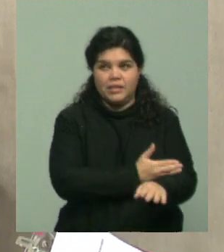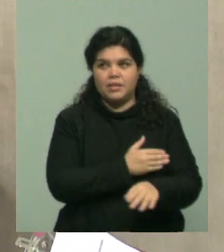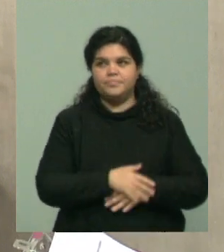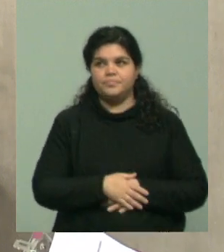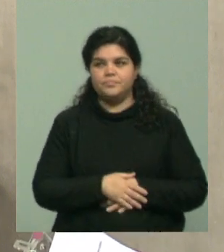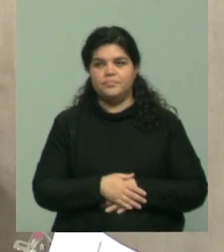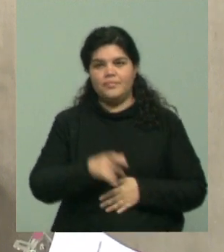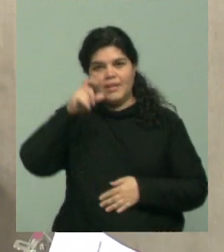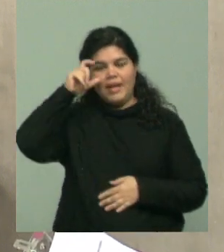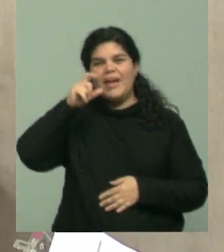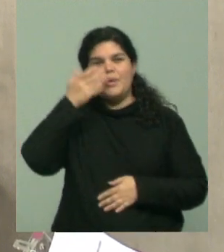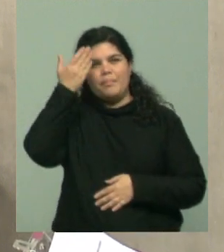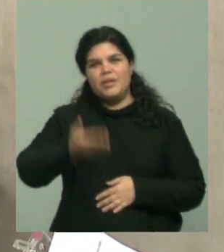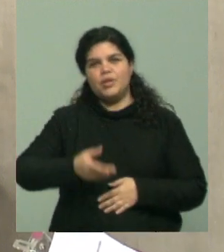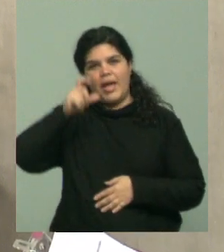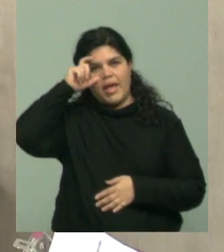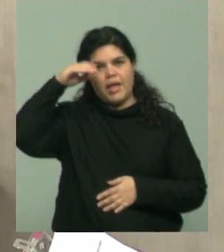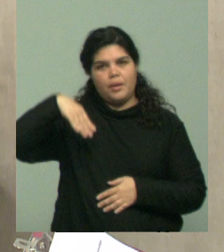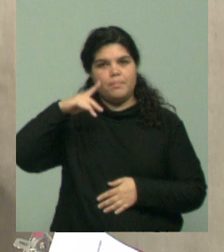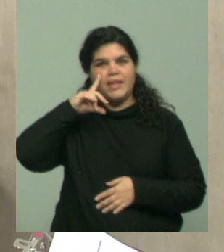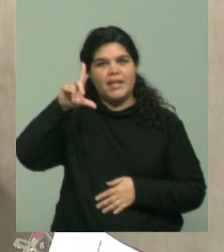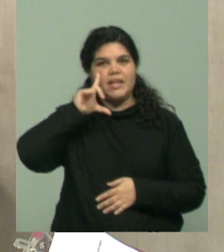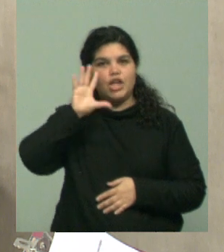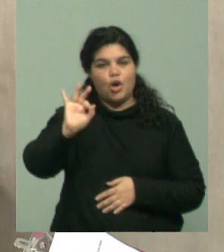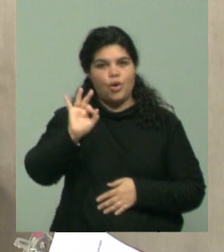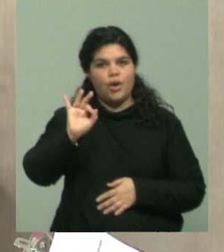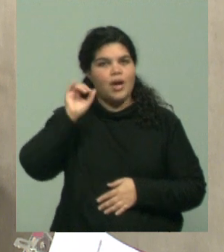él el mejor de acá de Mendoza.